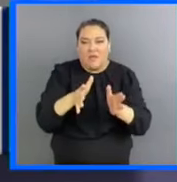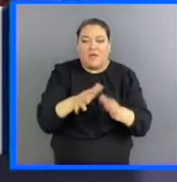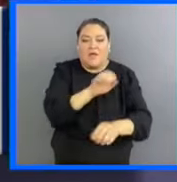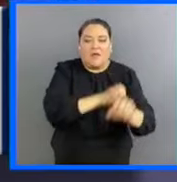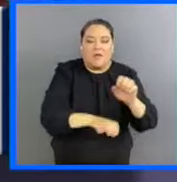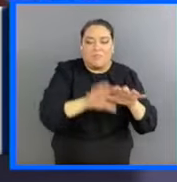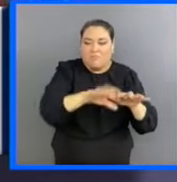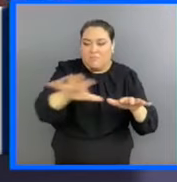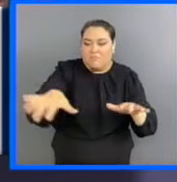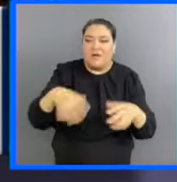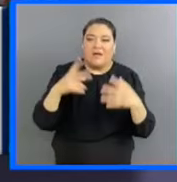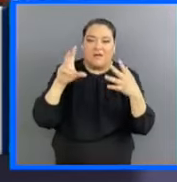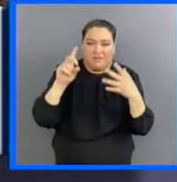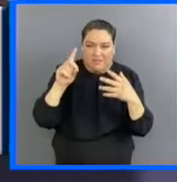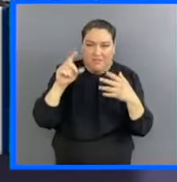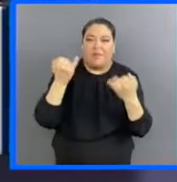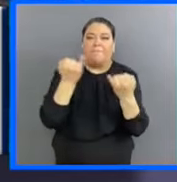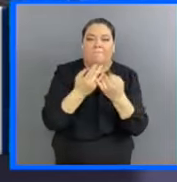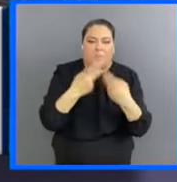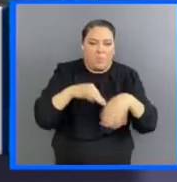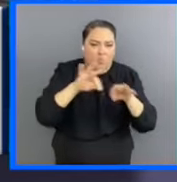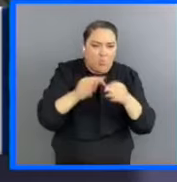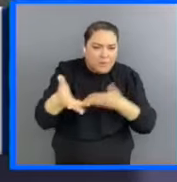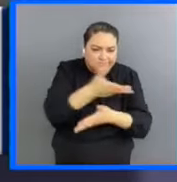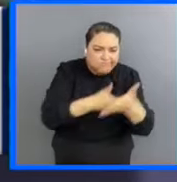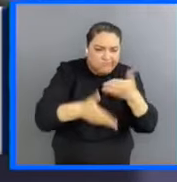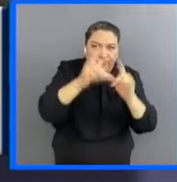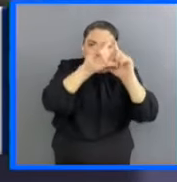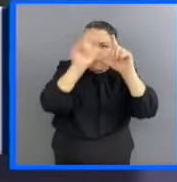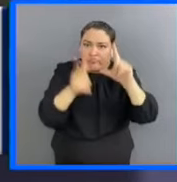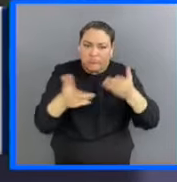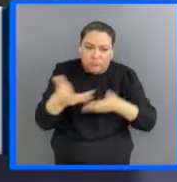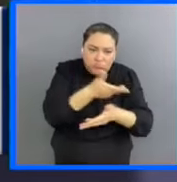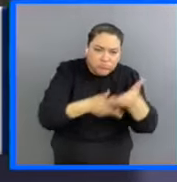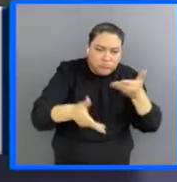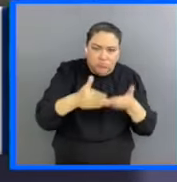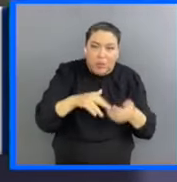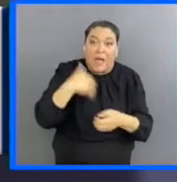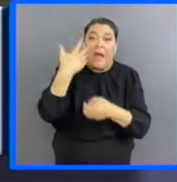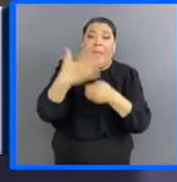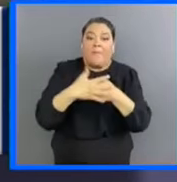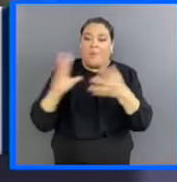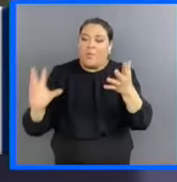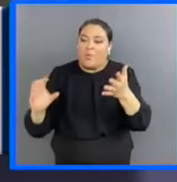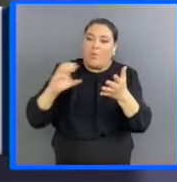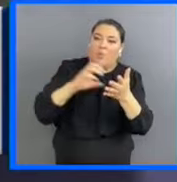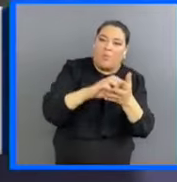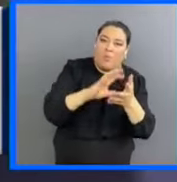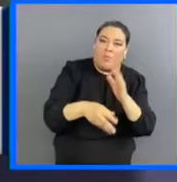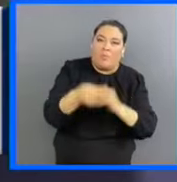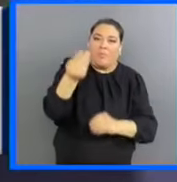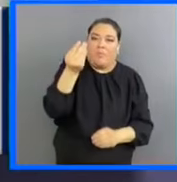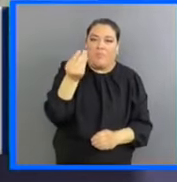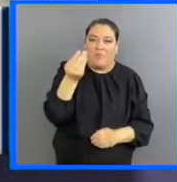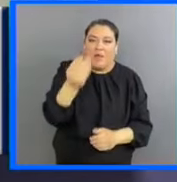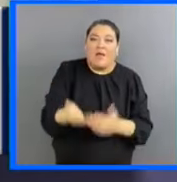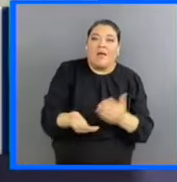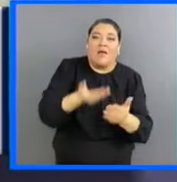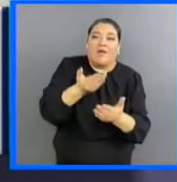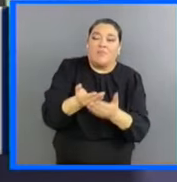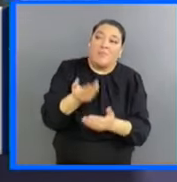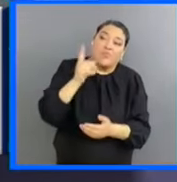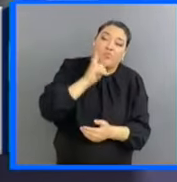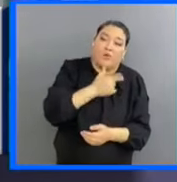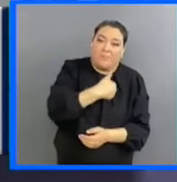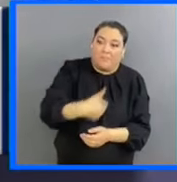y actores clave de todas las entidades del país. Los resultados se integrarán en un documento que se presentará a la Presidenta de México y al